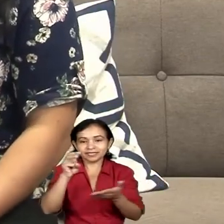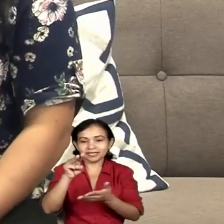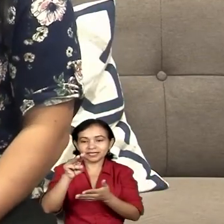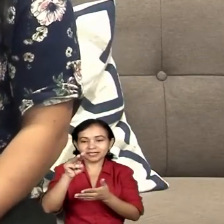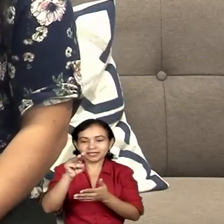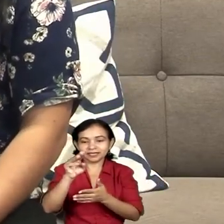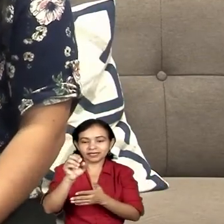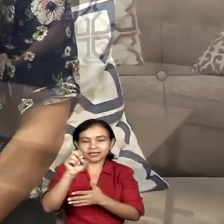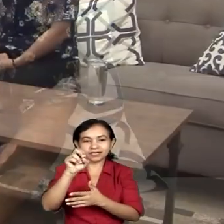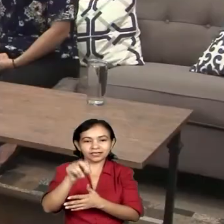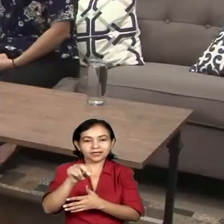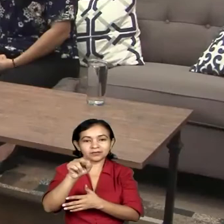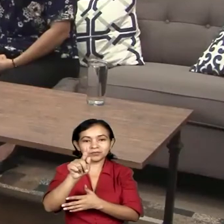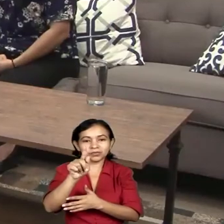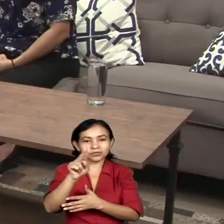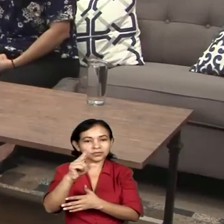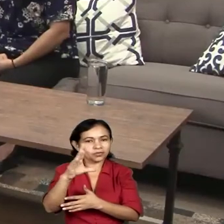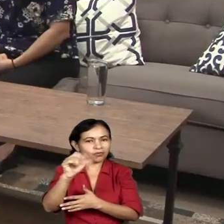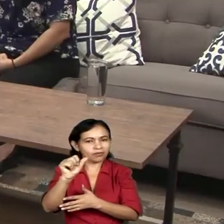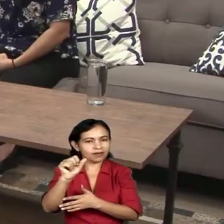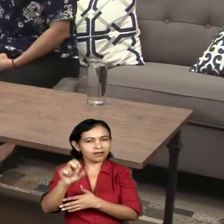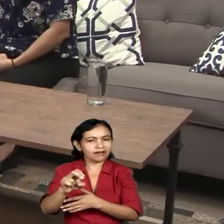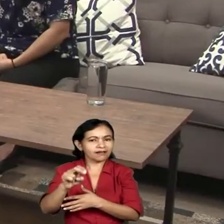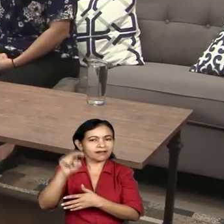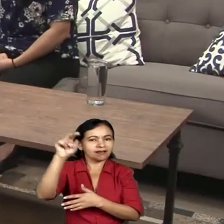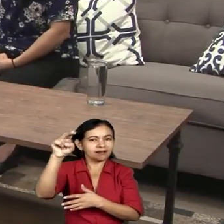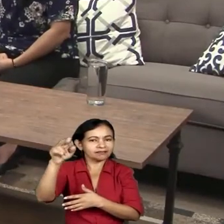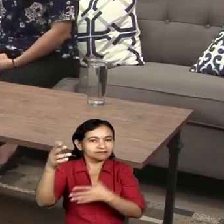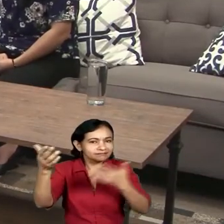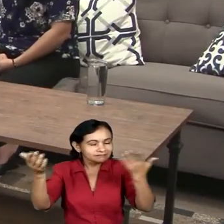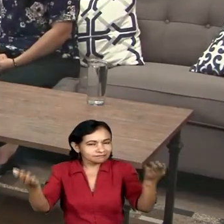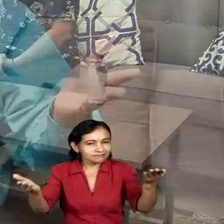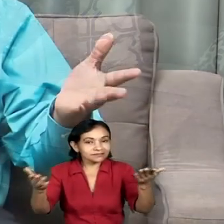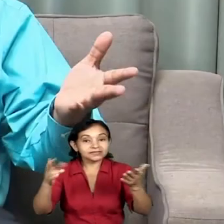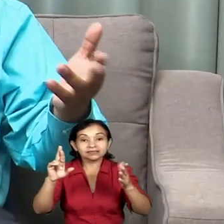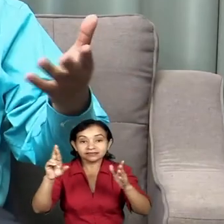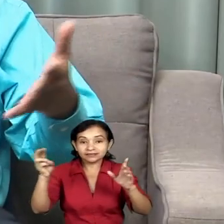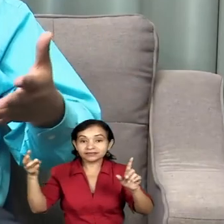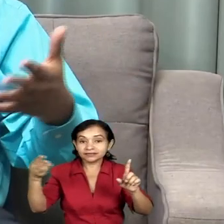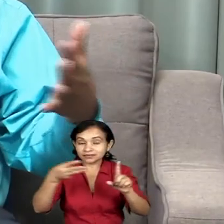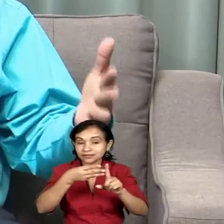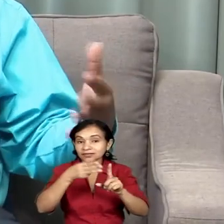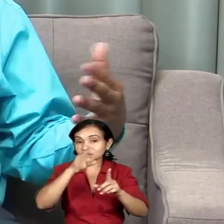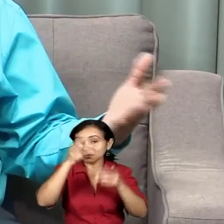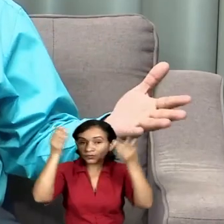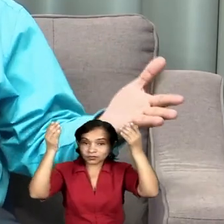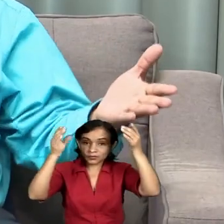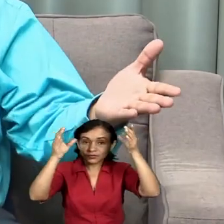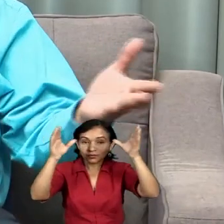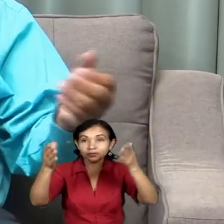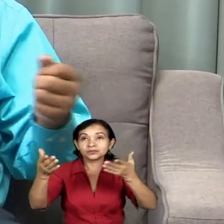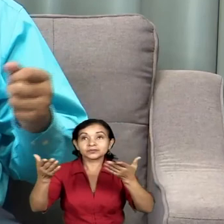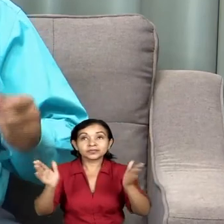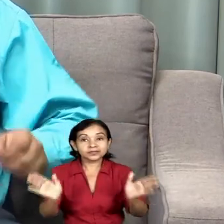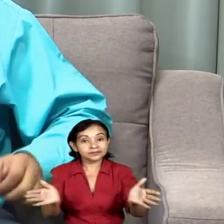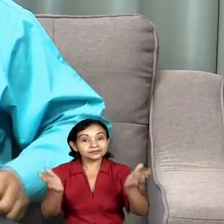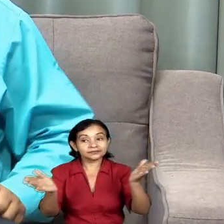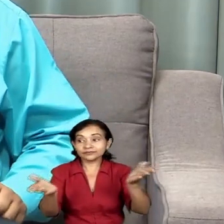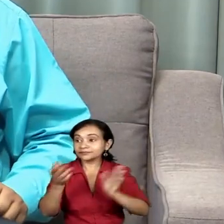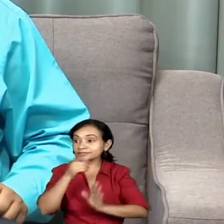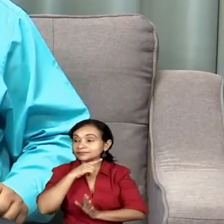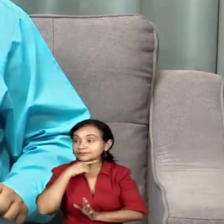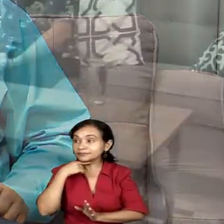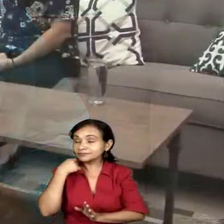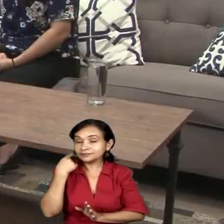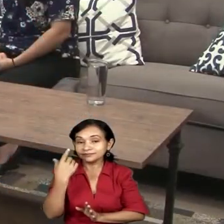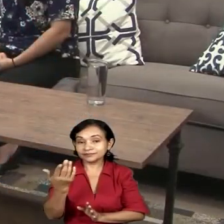norte. Cosas triviales, pero también tienen que ver con esa parte de la identidad regional y la cultura, que al final es lo que se promueve, ¿no? Así es,